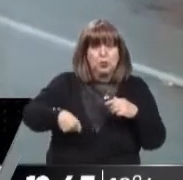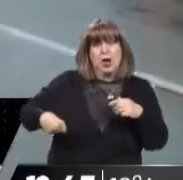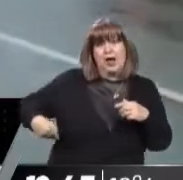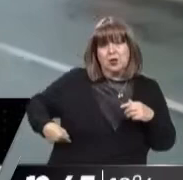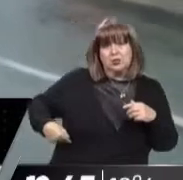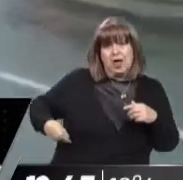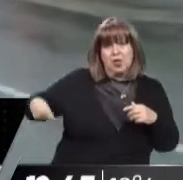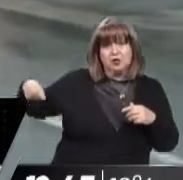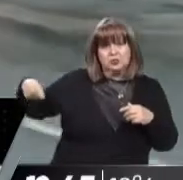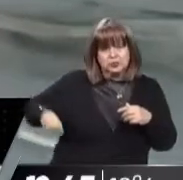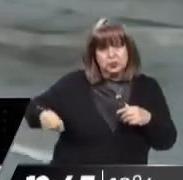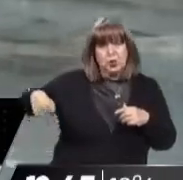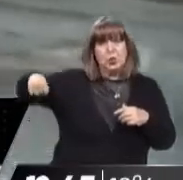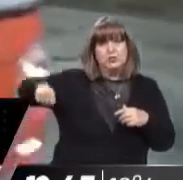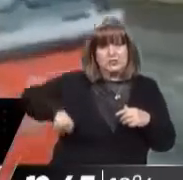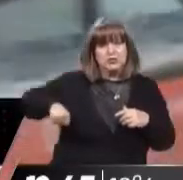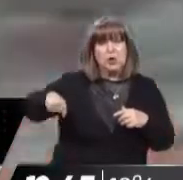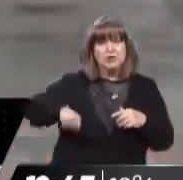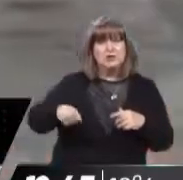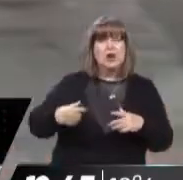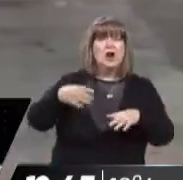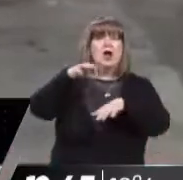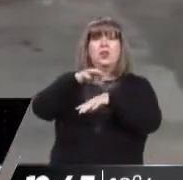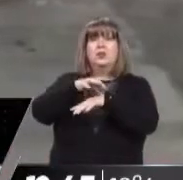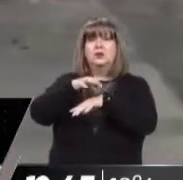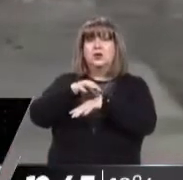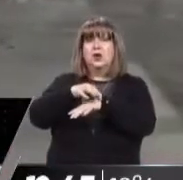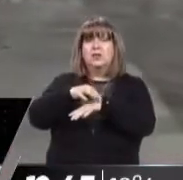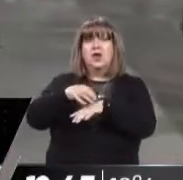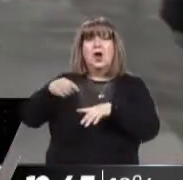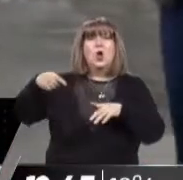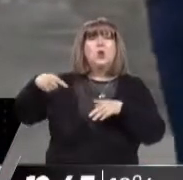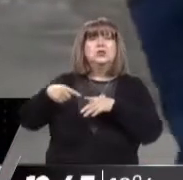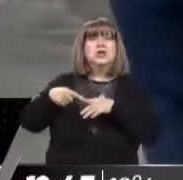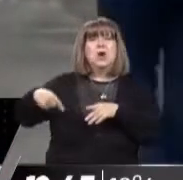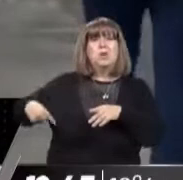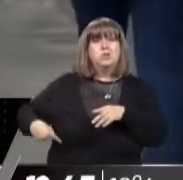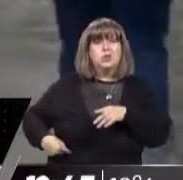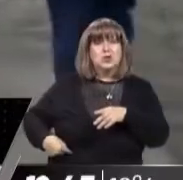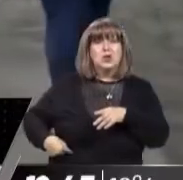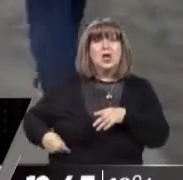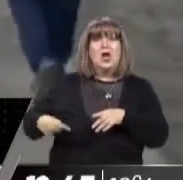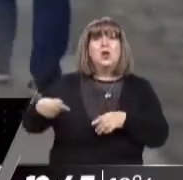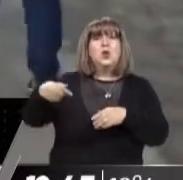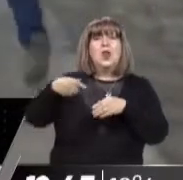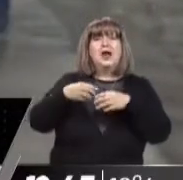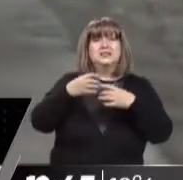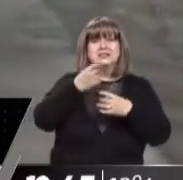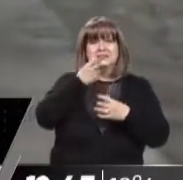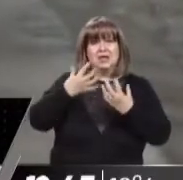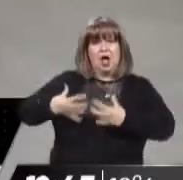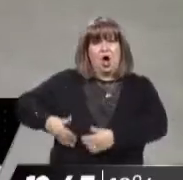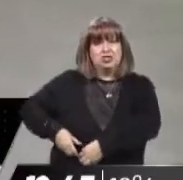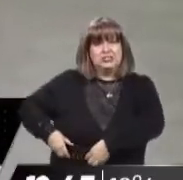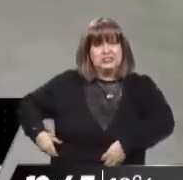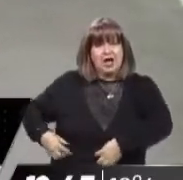O sea, que lo que dijeron los médicos es que el cuchillo termina clavándose en una costilla. Que o sea, apuñalaron